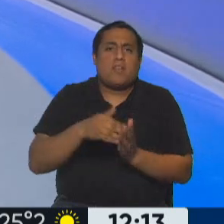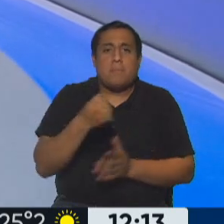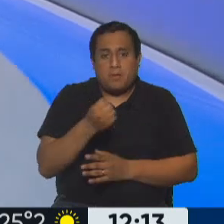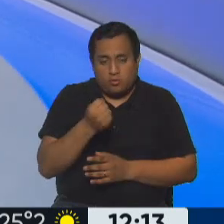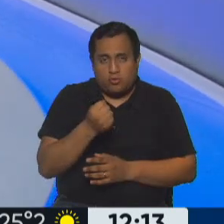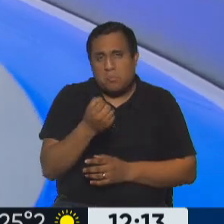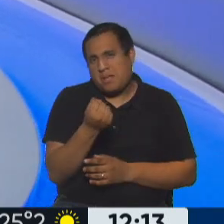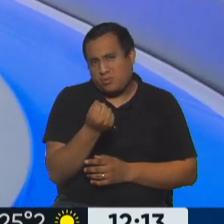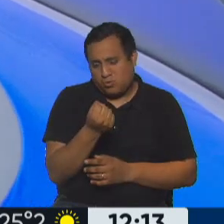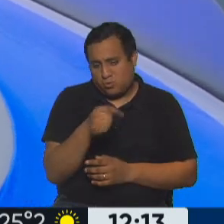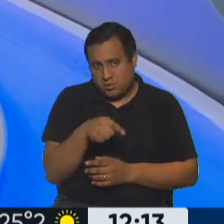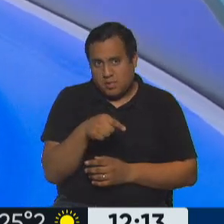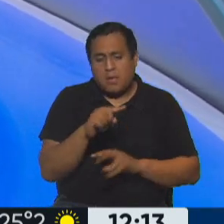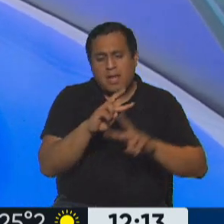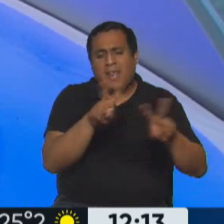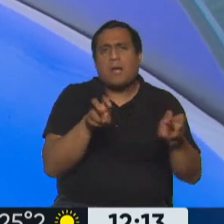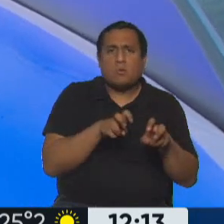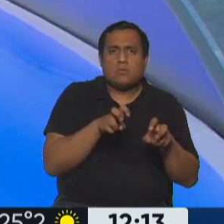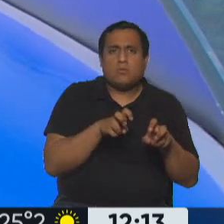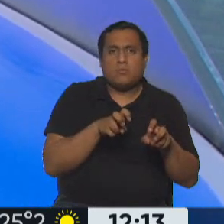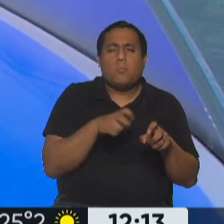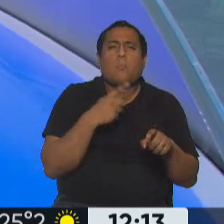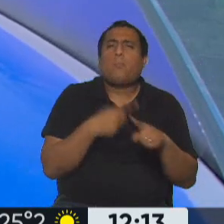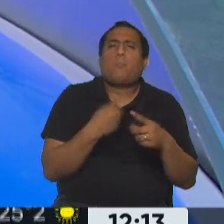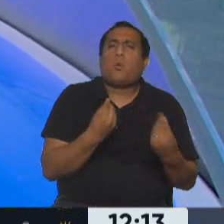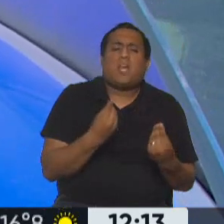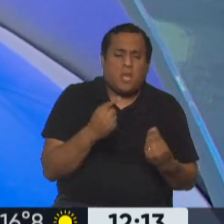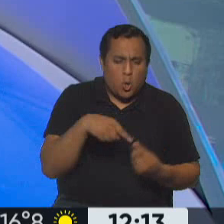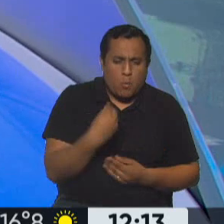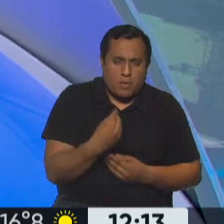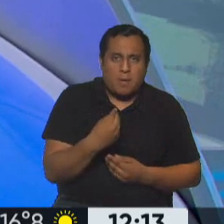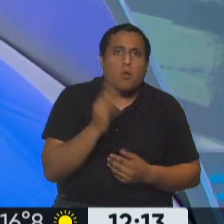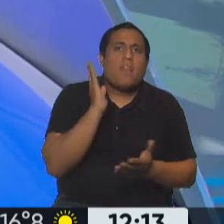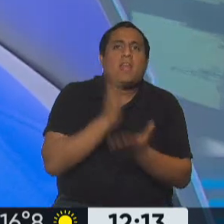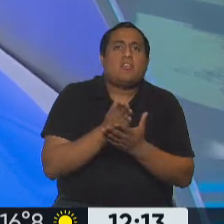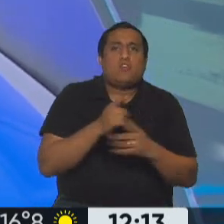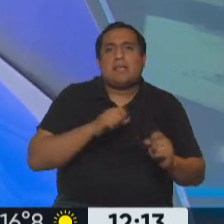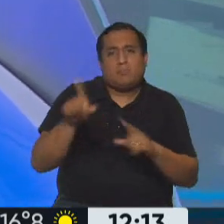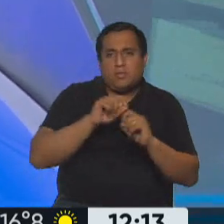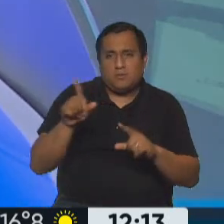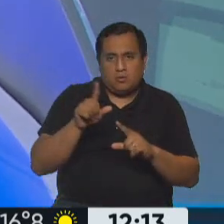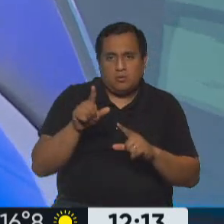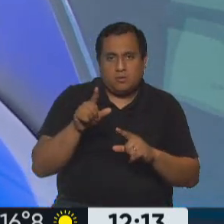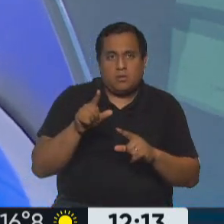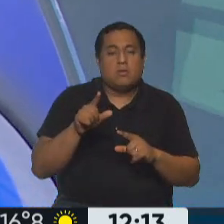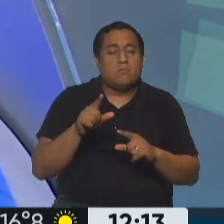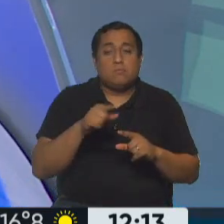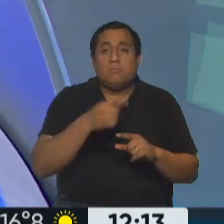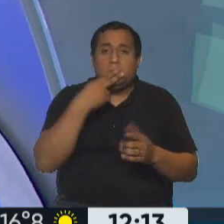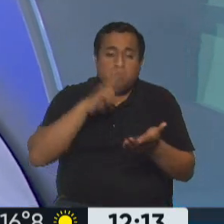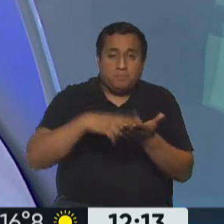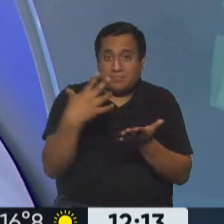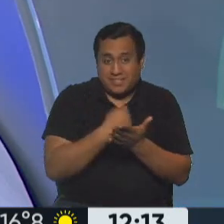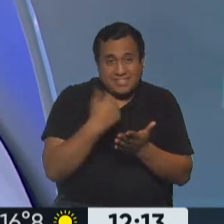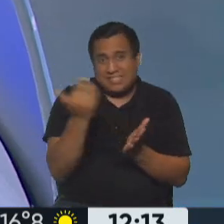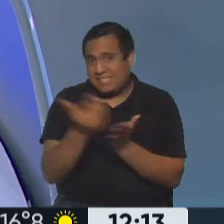son pesos, de recaudación por los derechos de exportación. Recordemos que no es que se quitaron las retenciones a estos